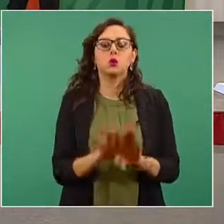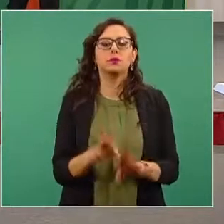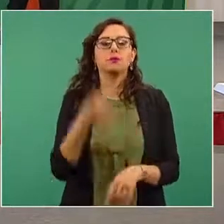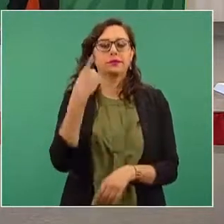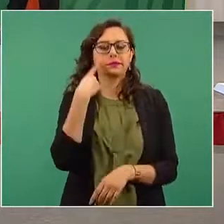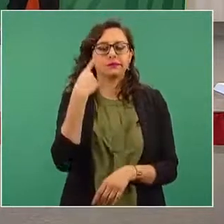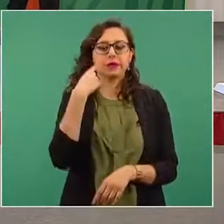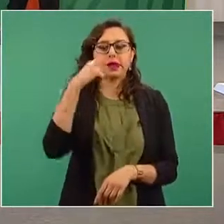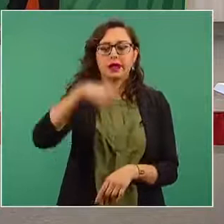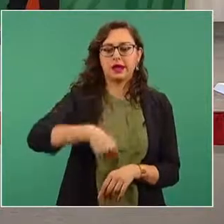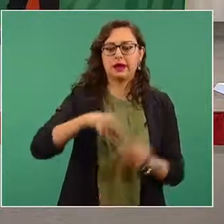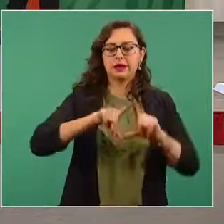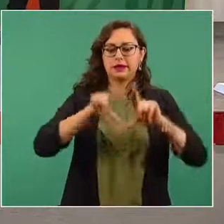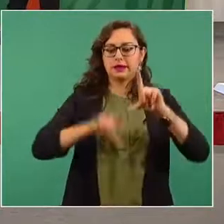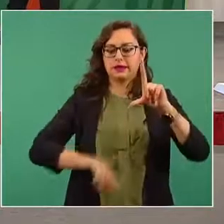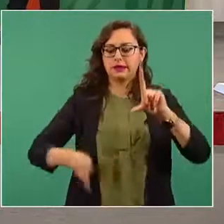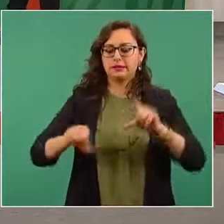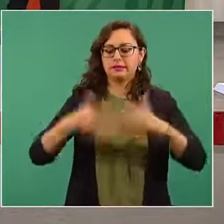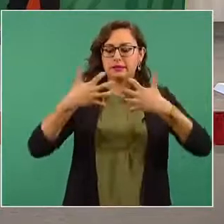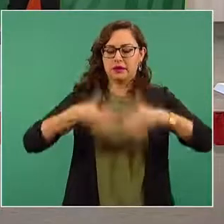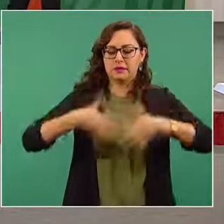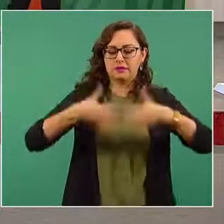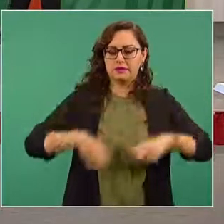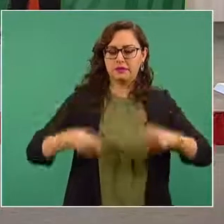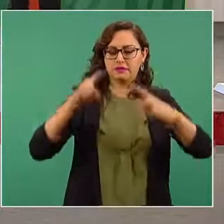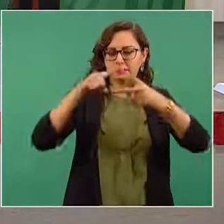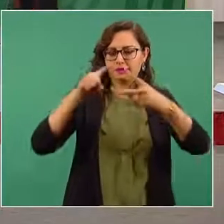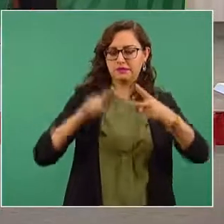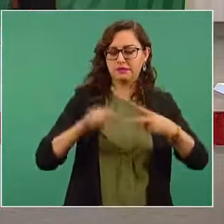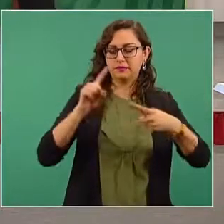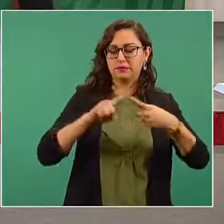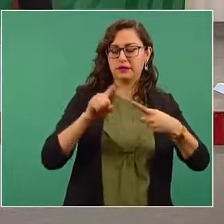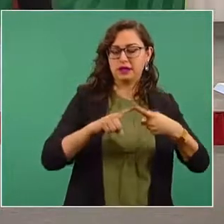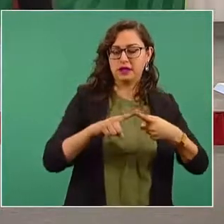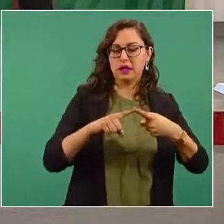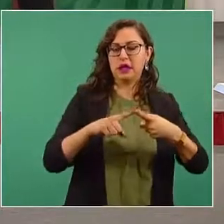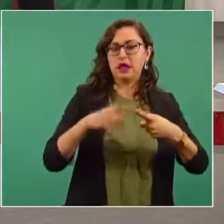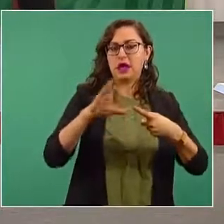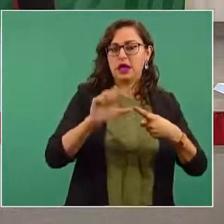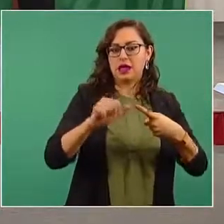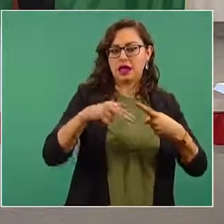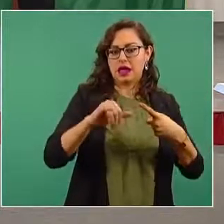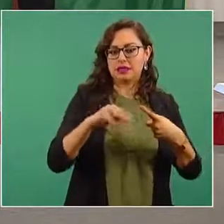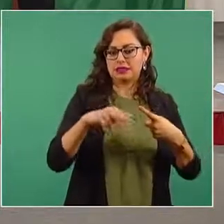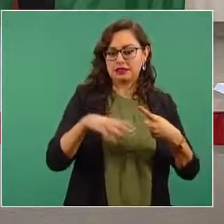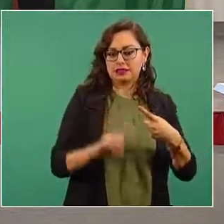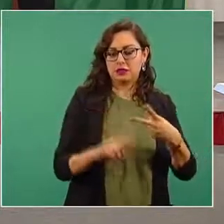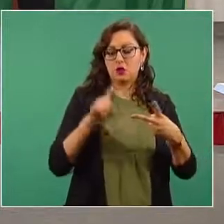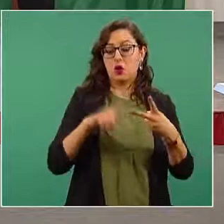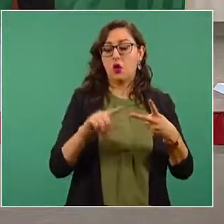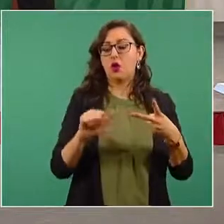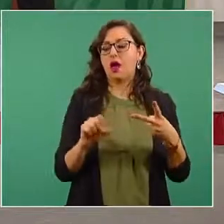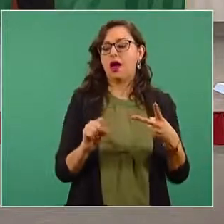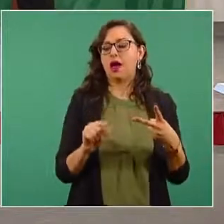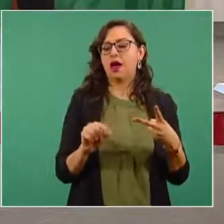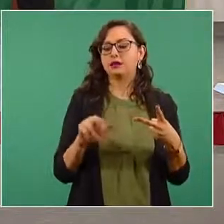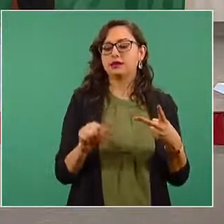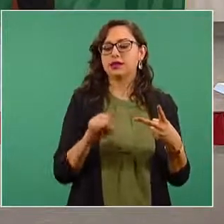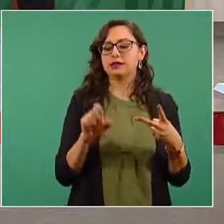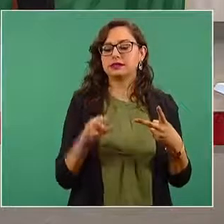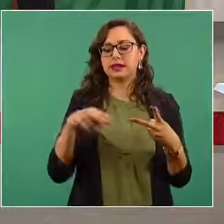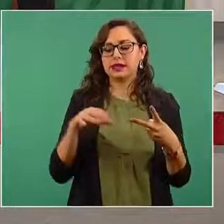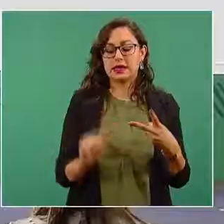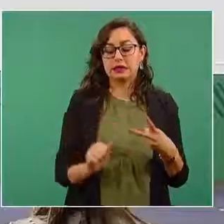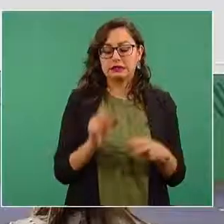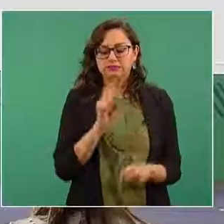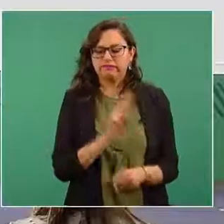CanSino, así como para también para AstraZeneca, de los más rigurosos del mundo. CanSino empezamos a